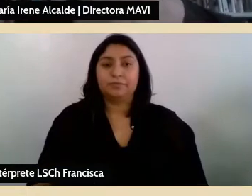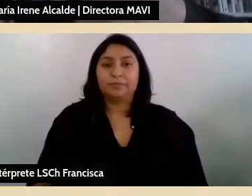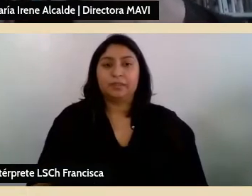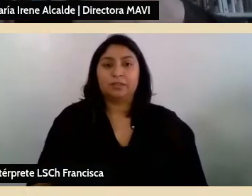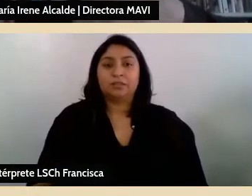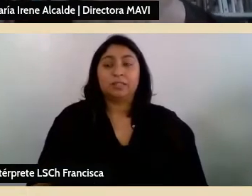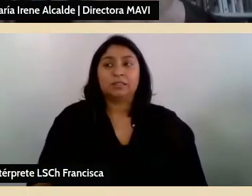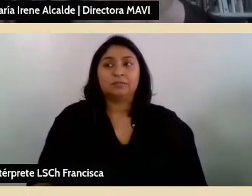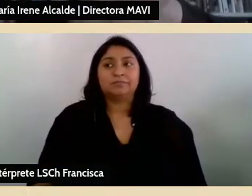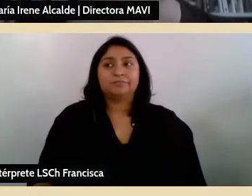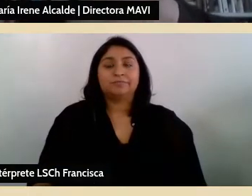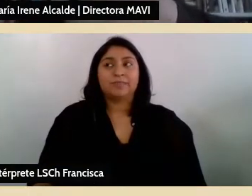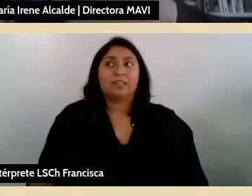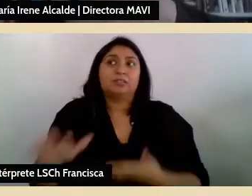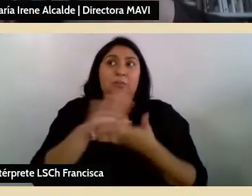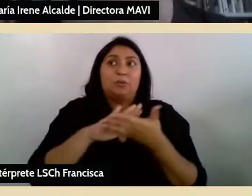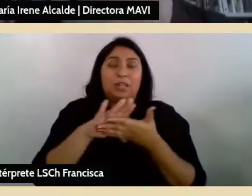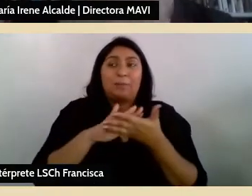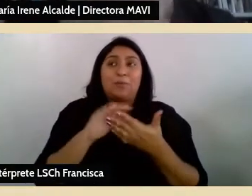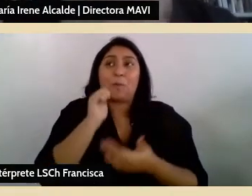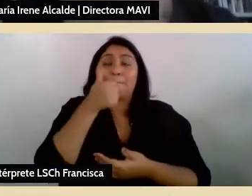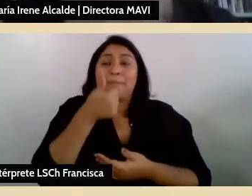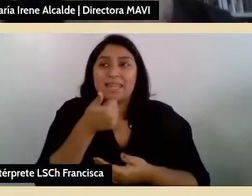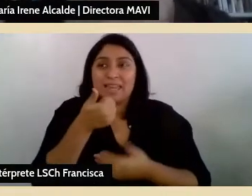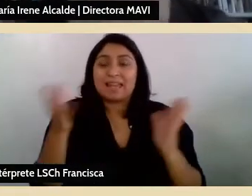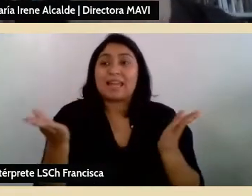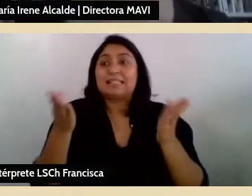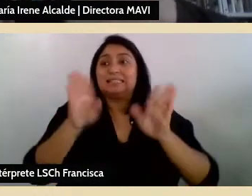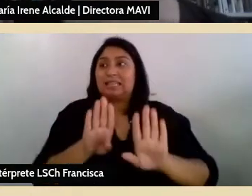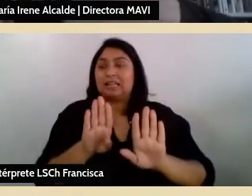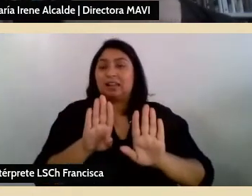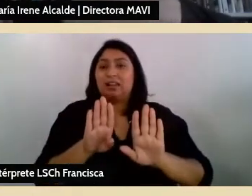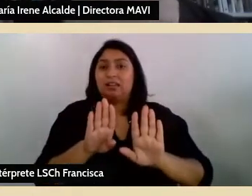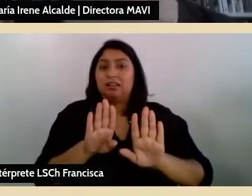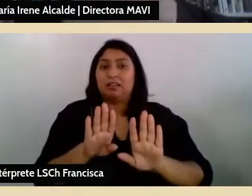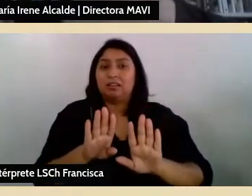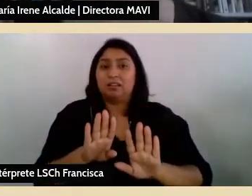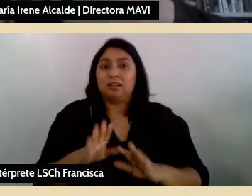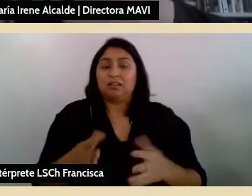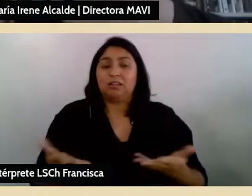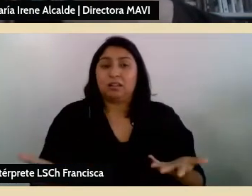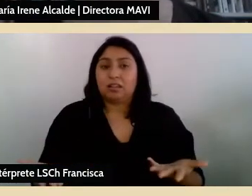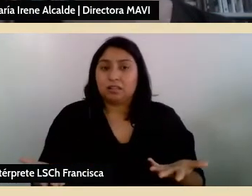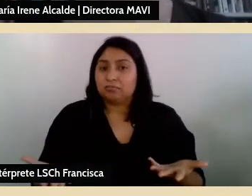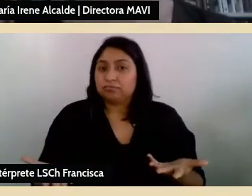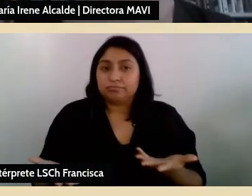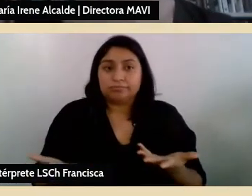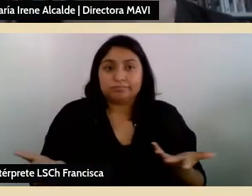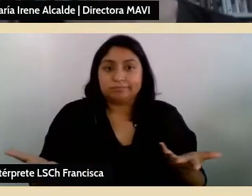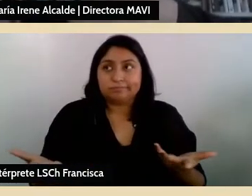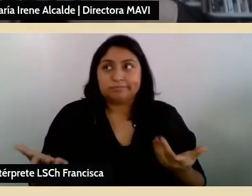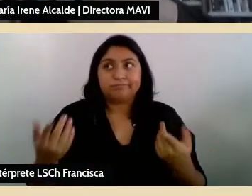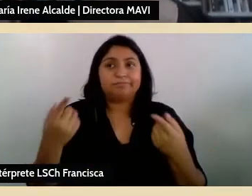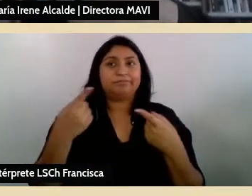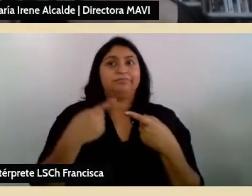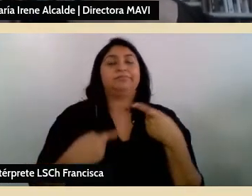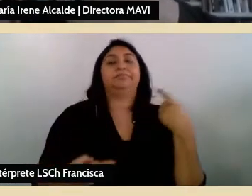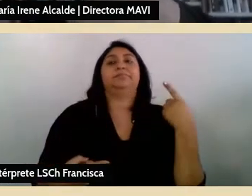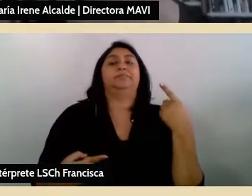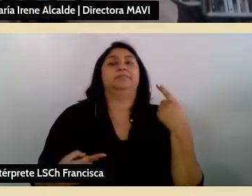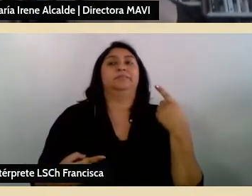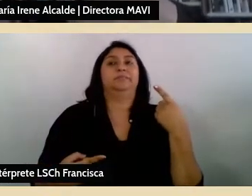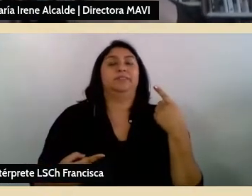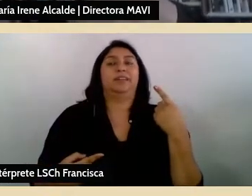que mañana, si tenemos que cerrar, como nos ocurrió, mañana tenemos que cerrar, y es exactamente